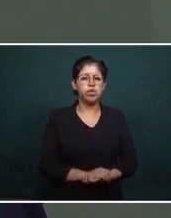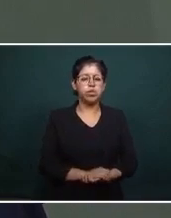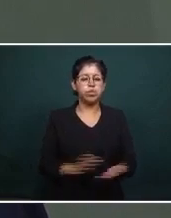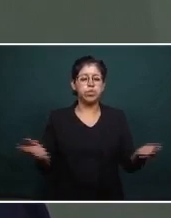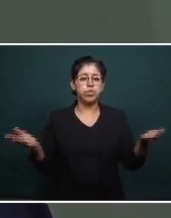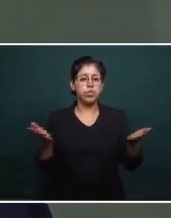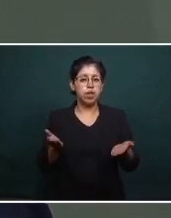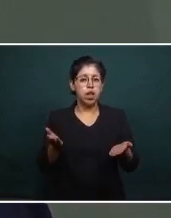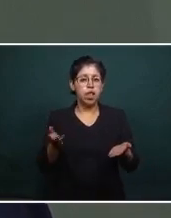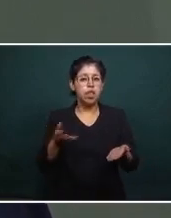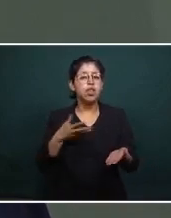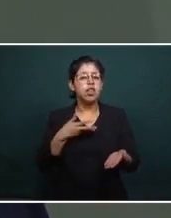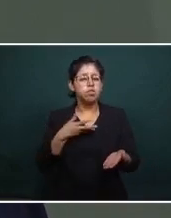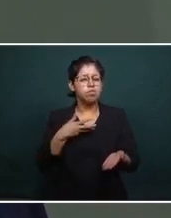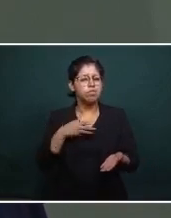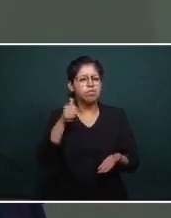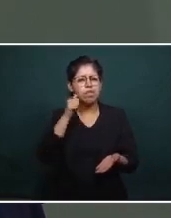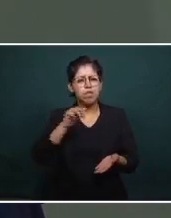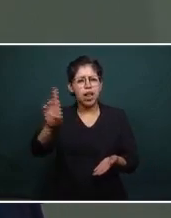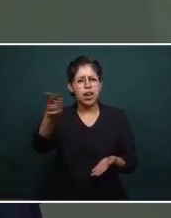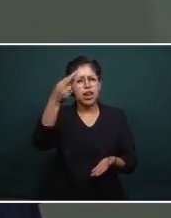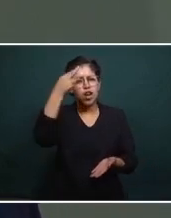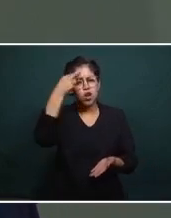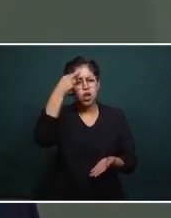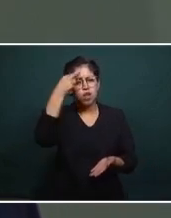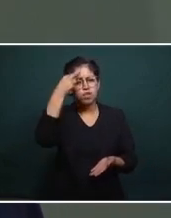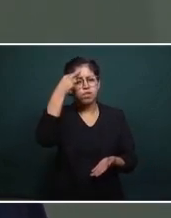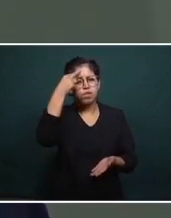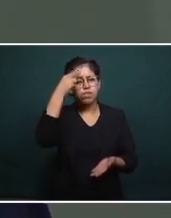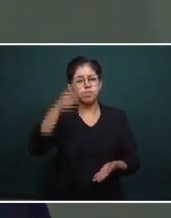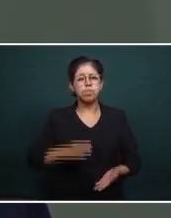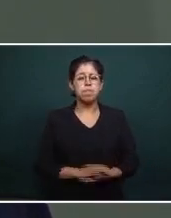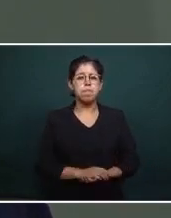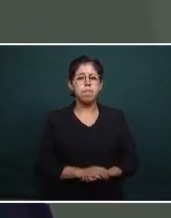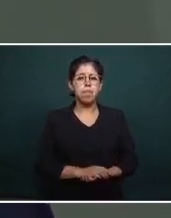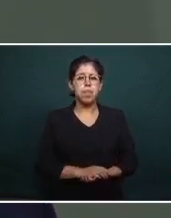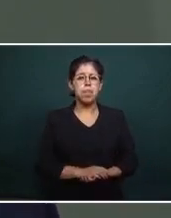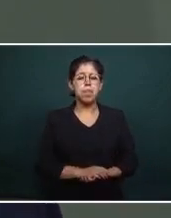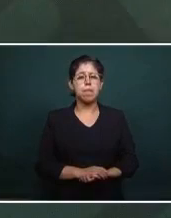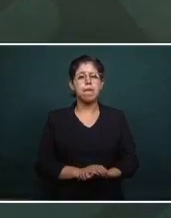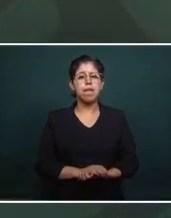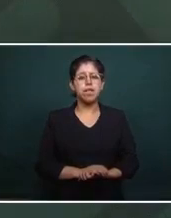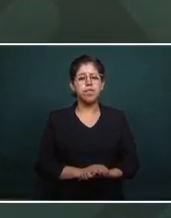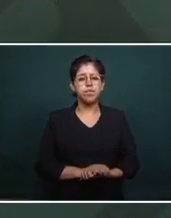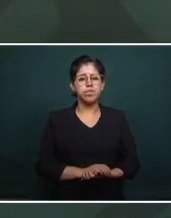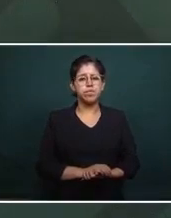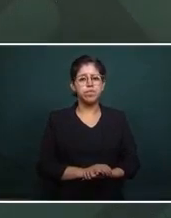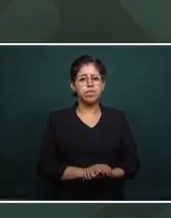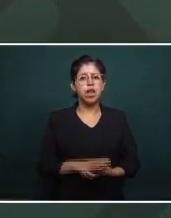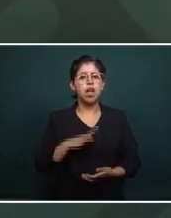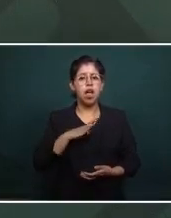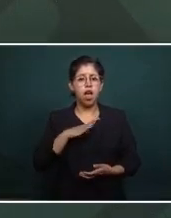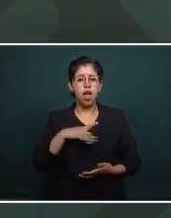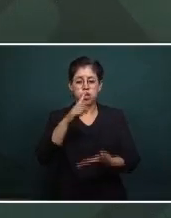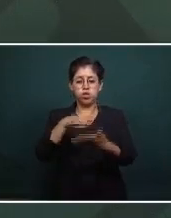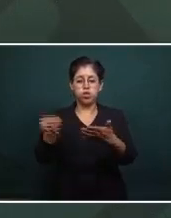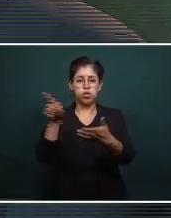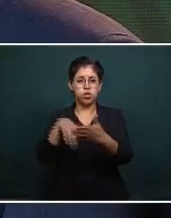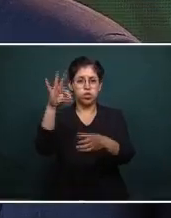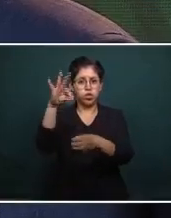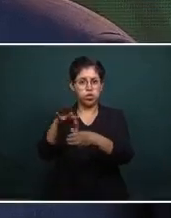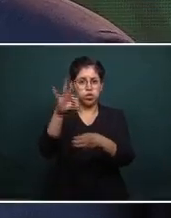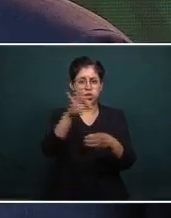Tenemos que tener presente que hay una circunstancia especial, hay elecciones